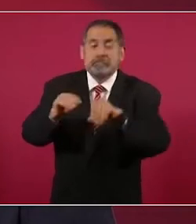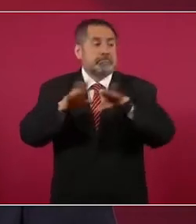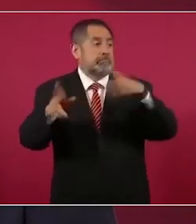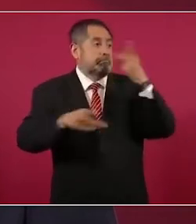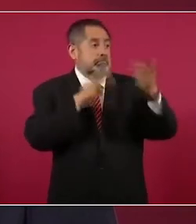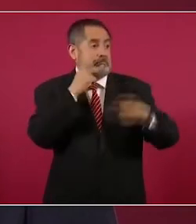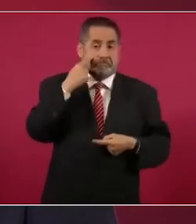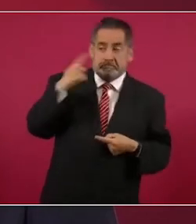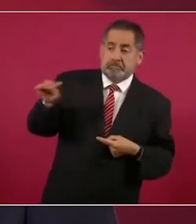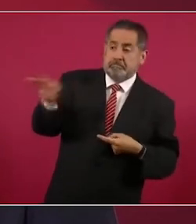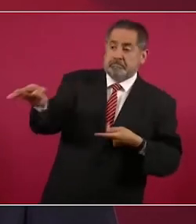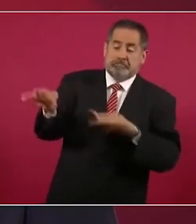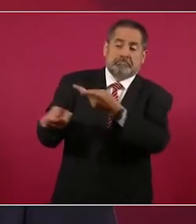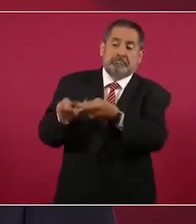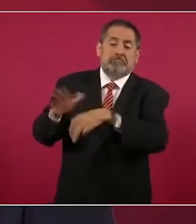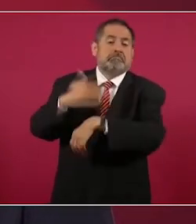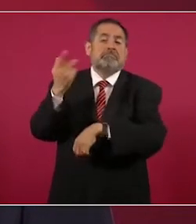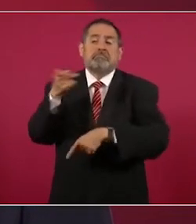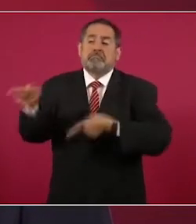cuestionamiento.